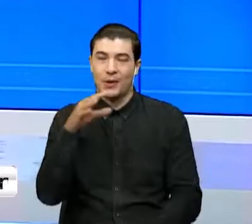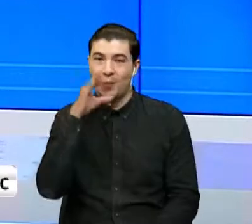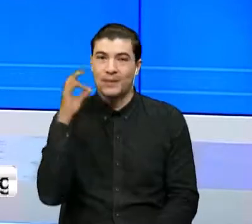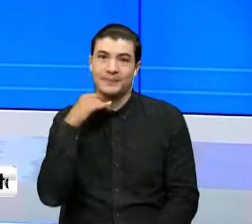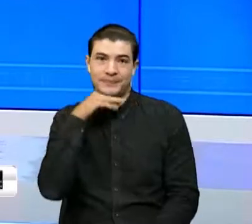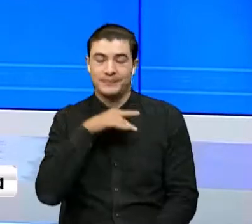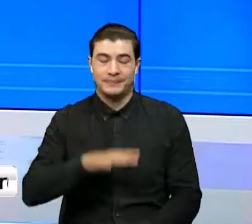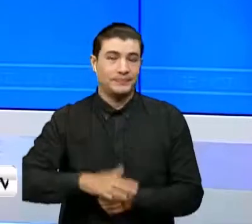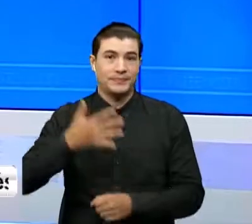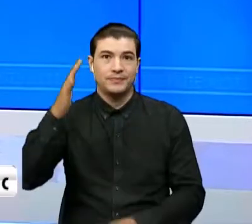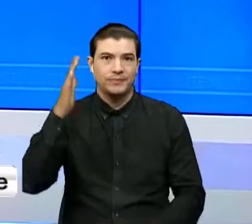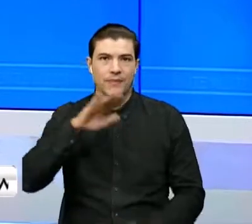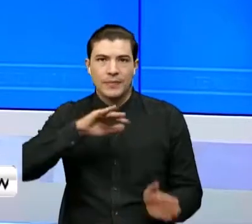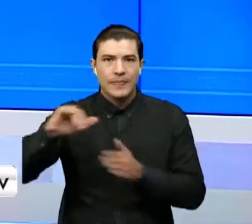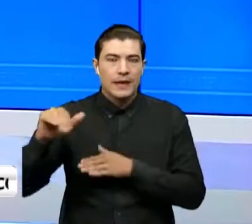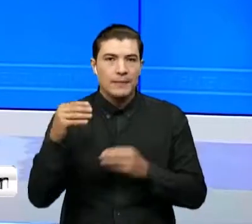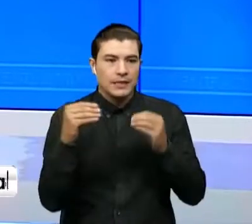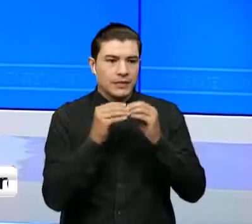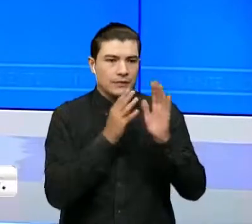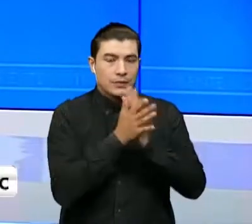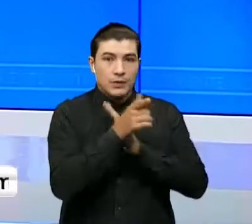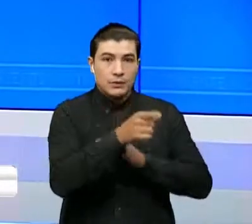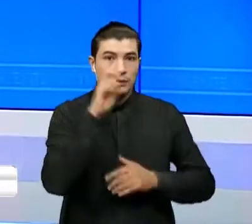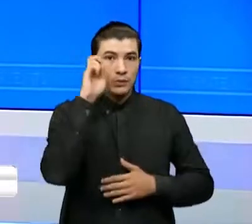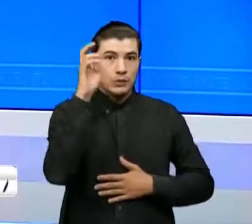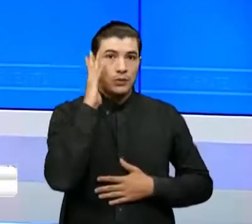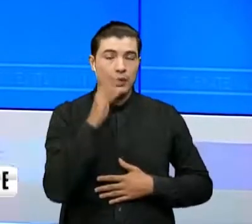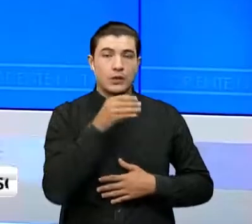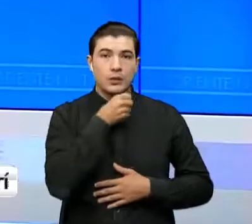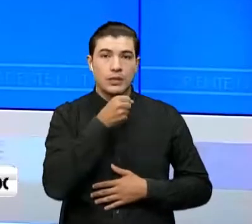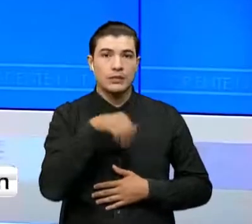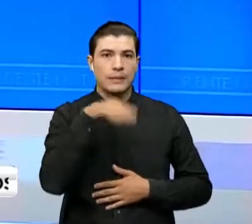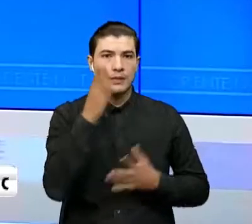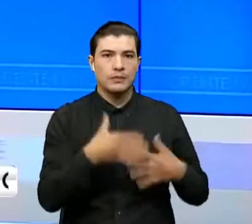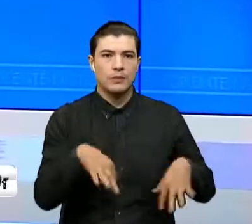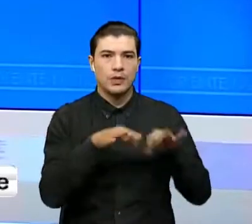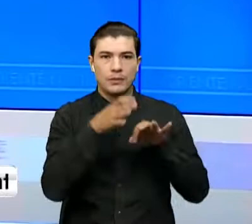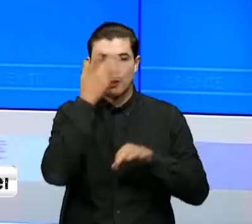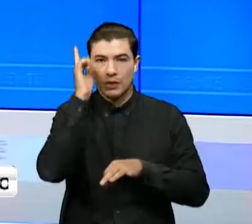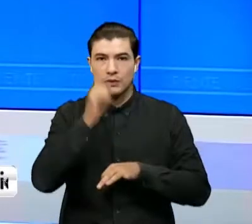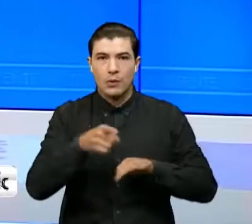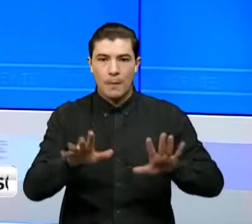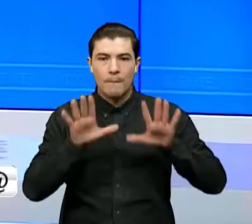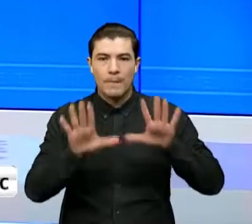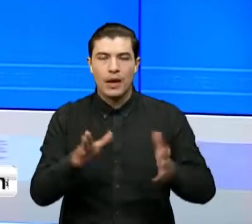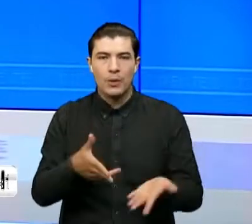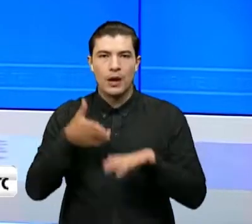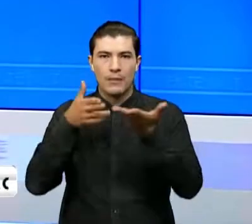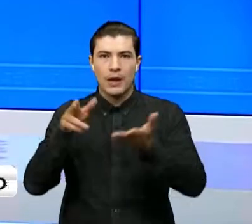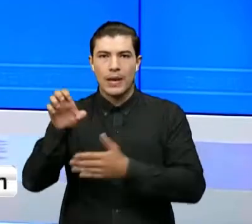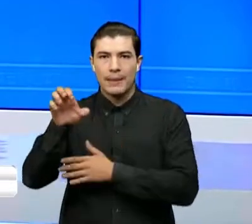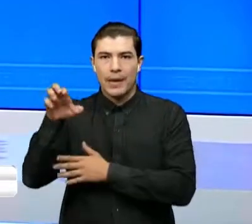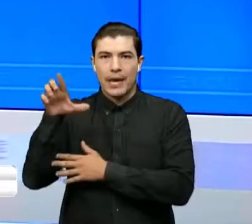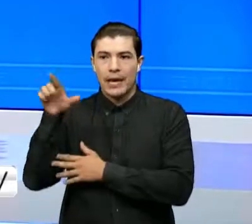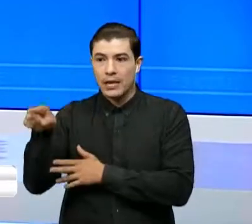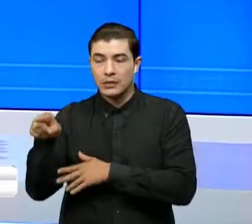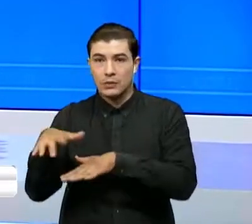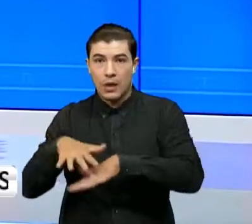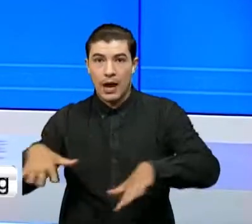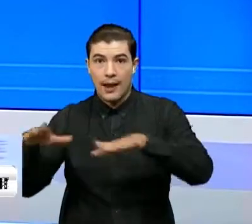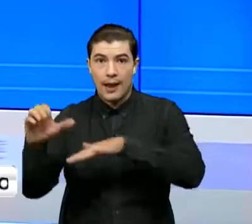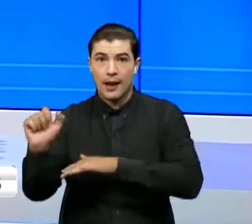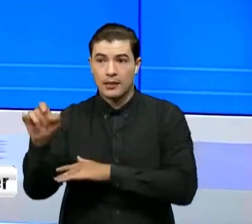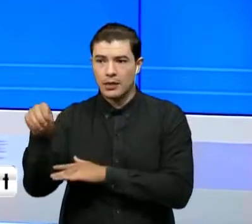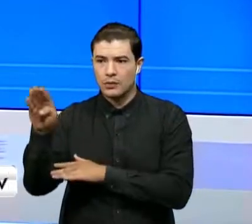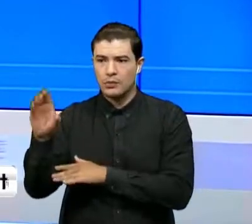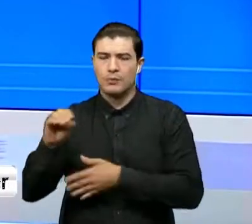en el norte de santander desarrollamos la noticia más importante porque es que el paro armado de lepe l en el catatumbo ha generado no solo desplazamiento